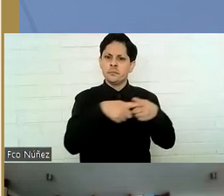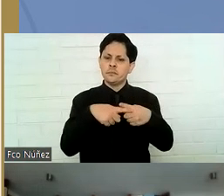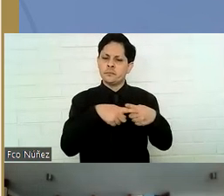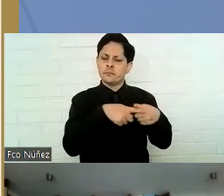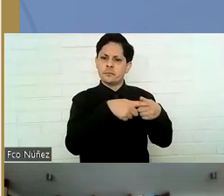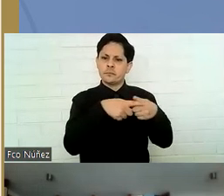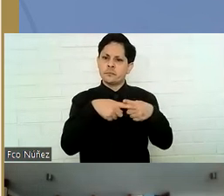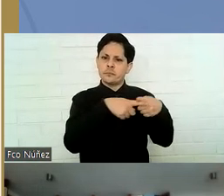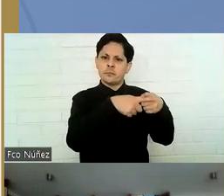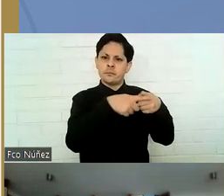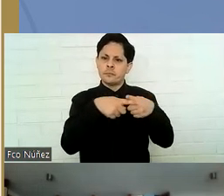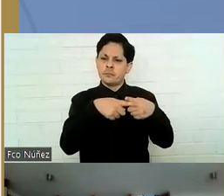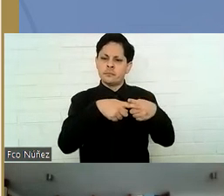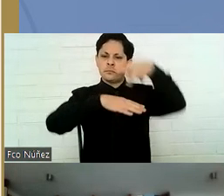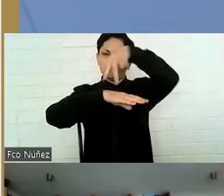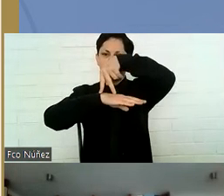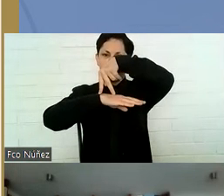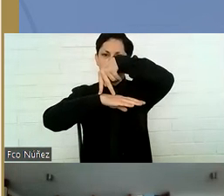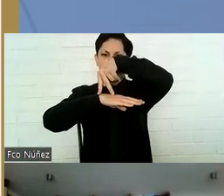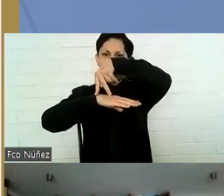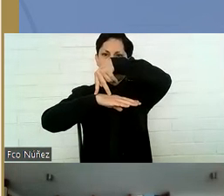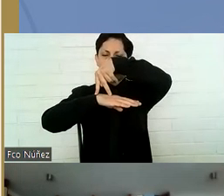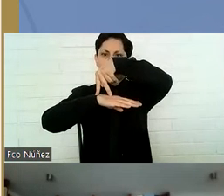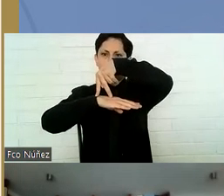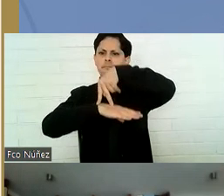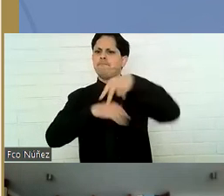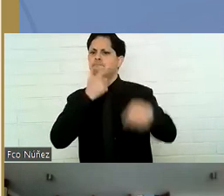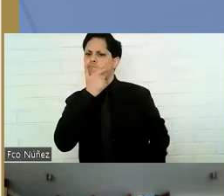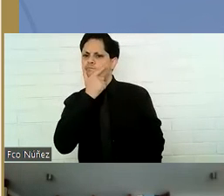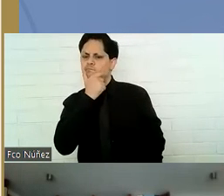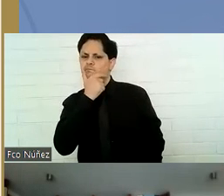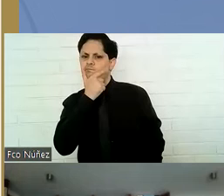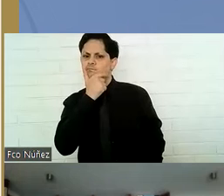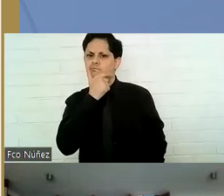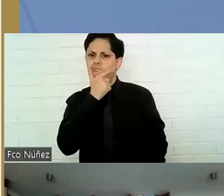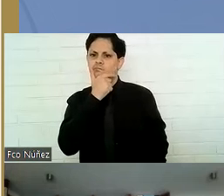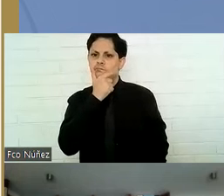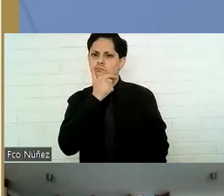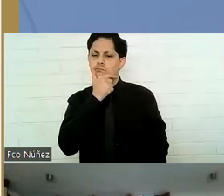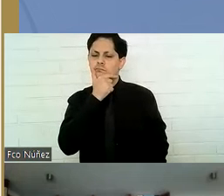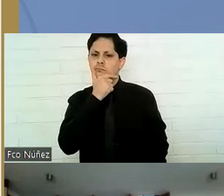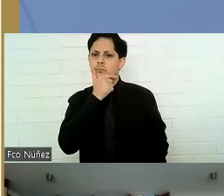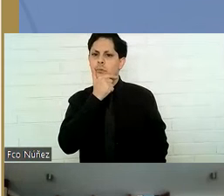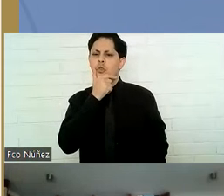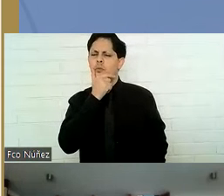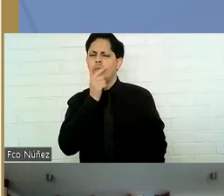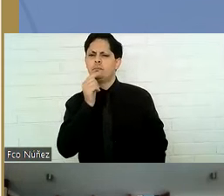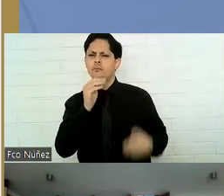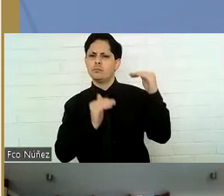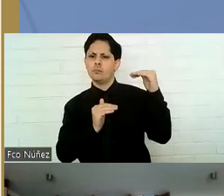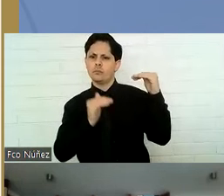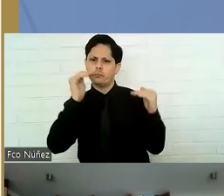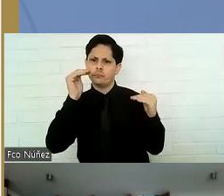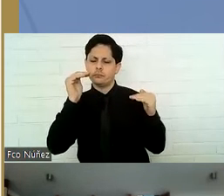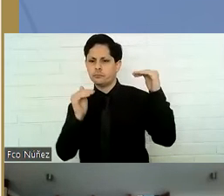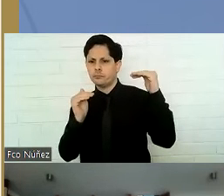única para revelar y cuestionar las ficciones de lo normal. Esto que tamiza